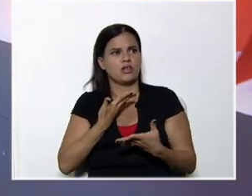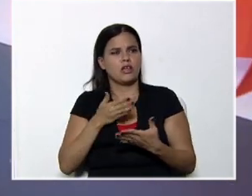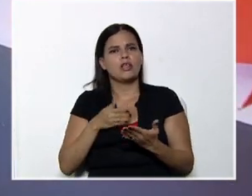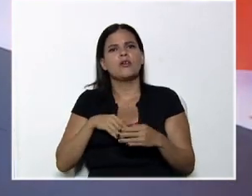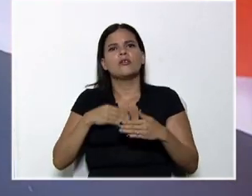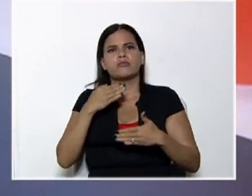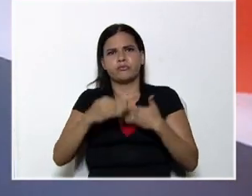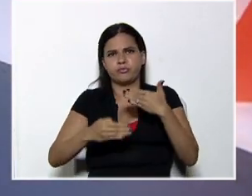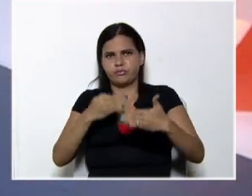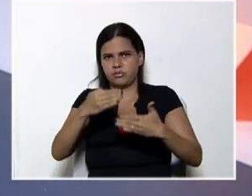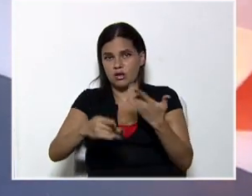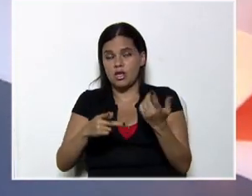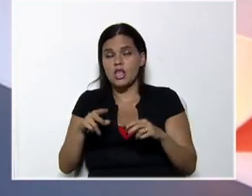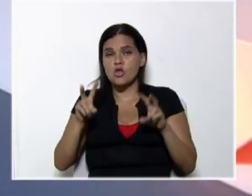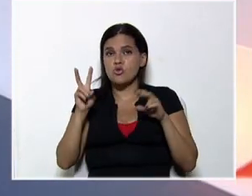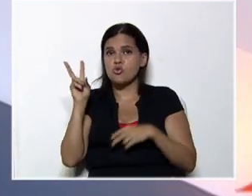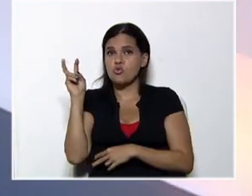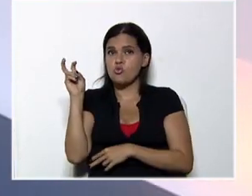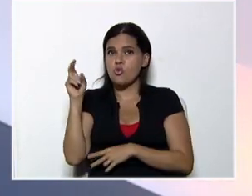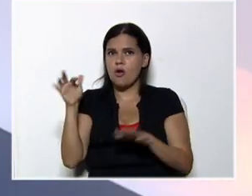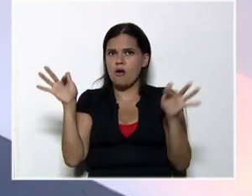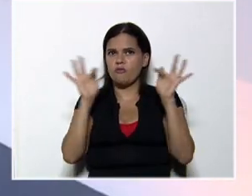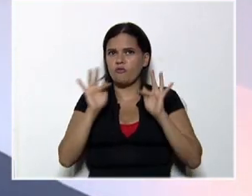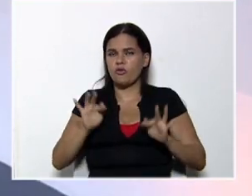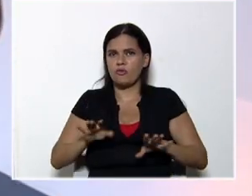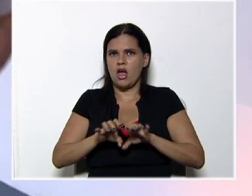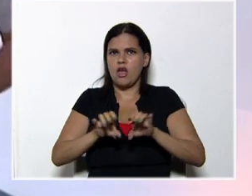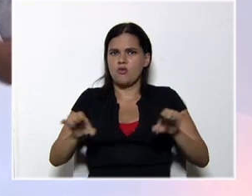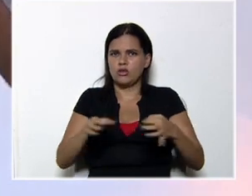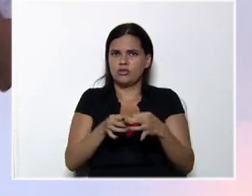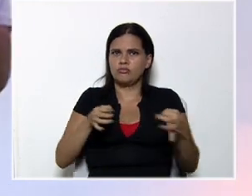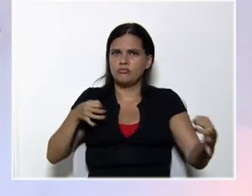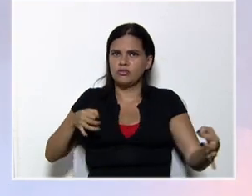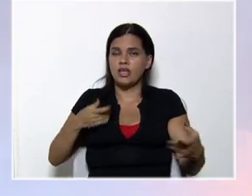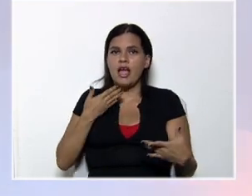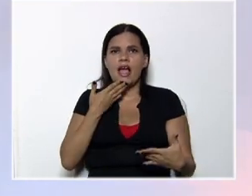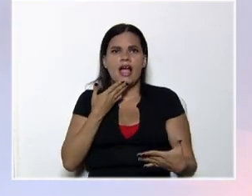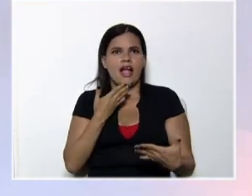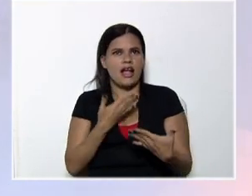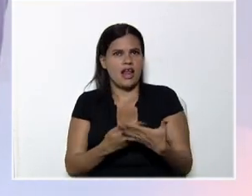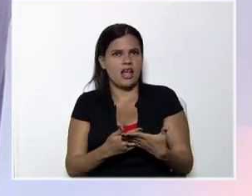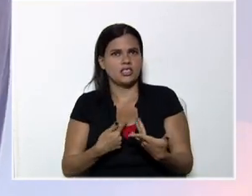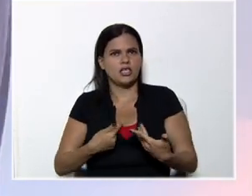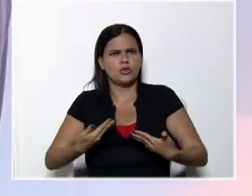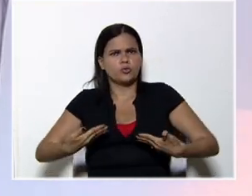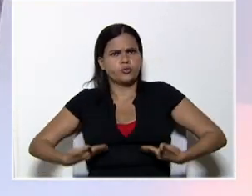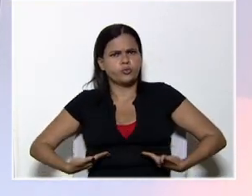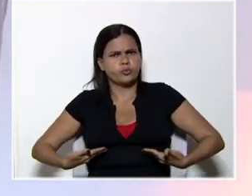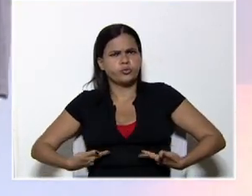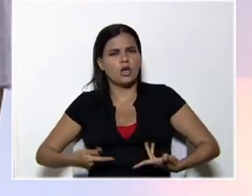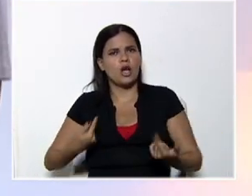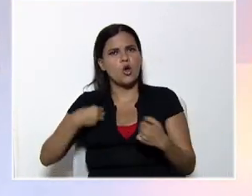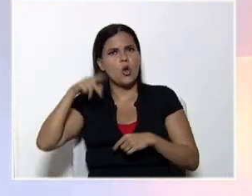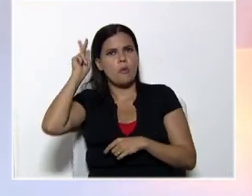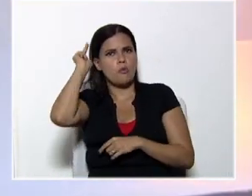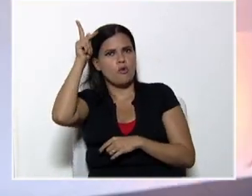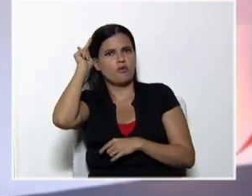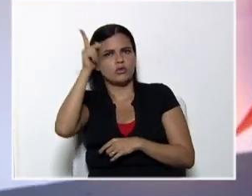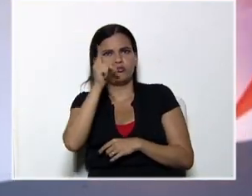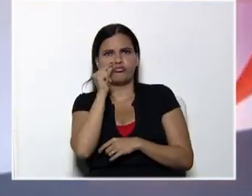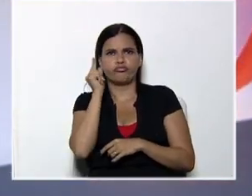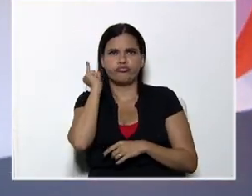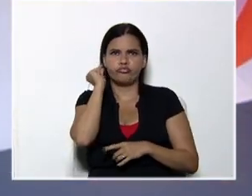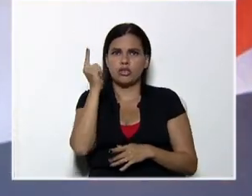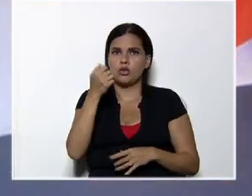avanzando en esta nueva modalidad de educación a distancia, gracias al esfuerzo de los profesores y profesoras que